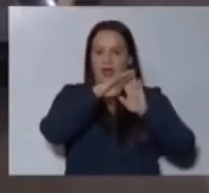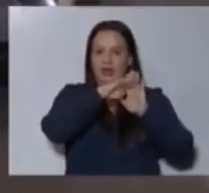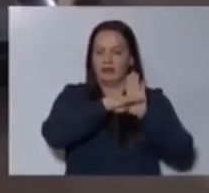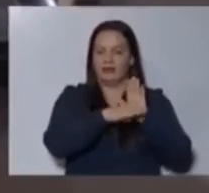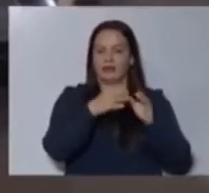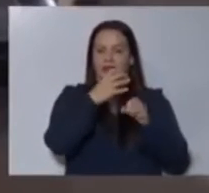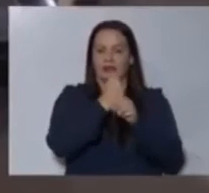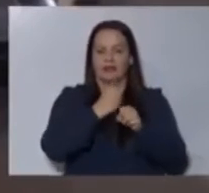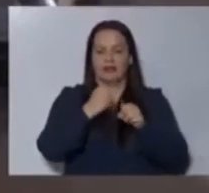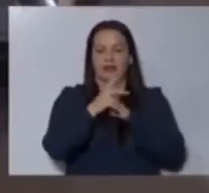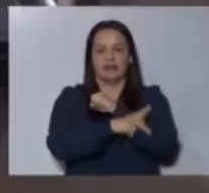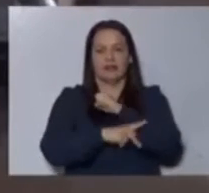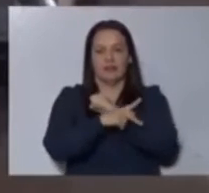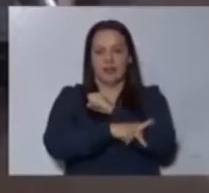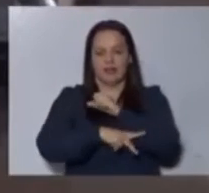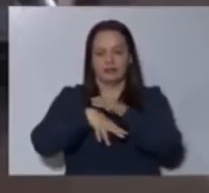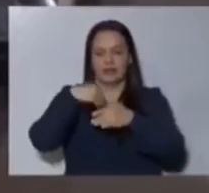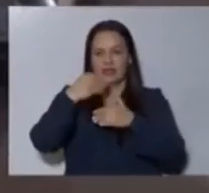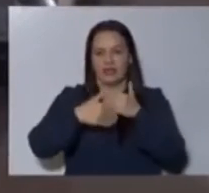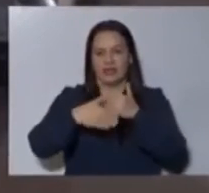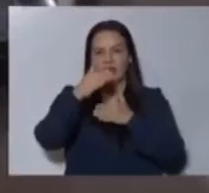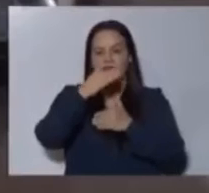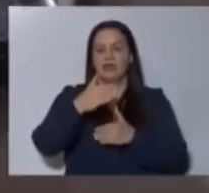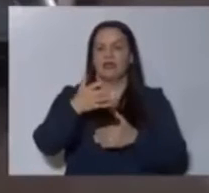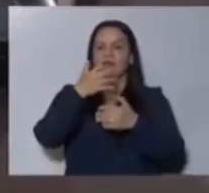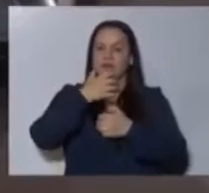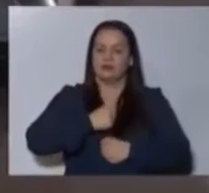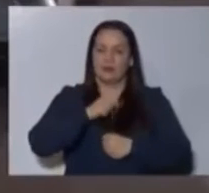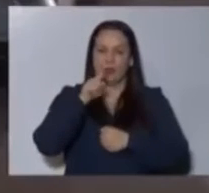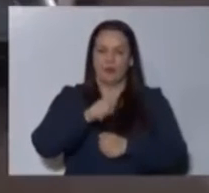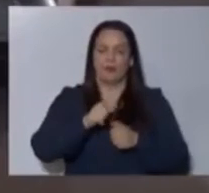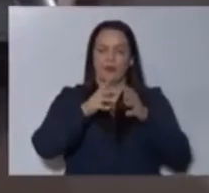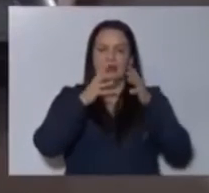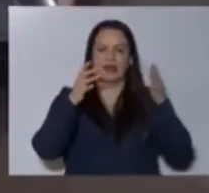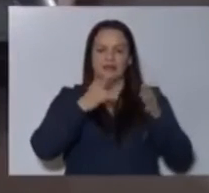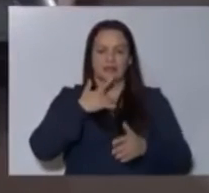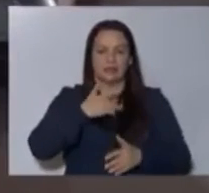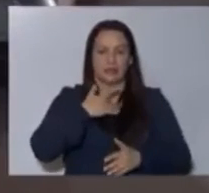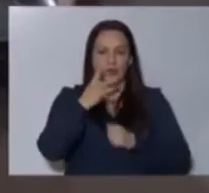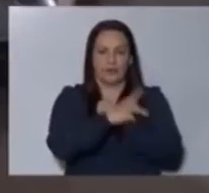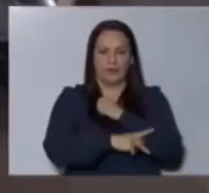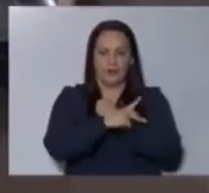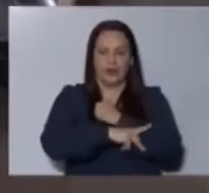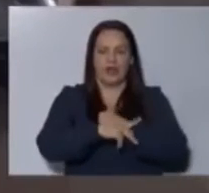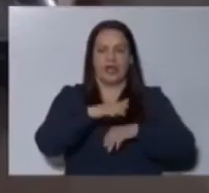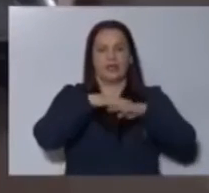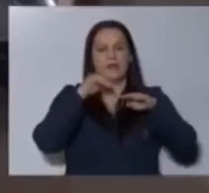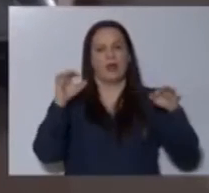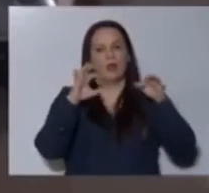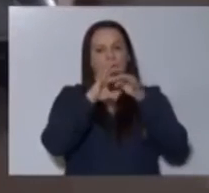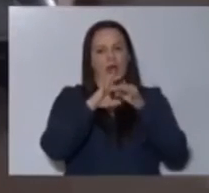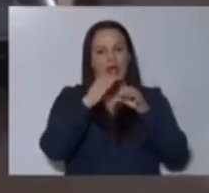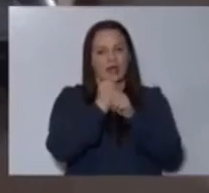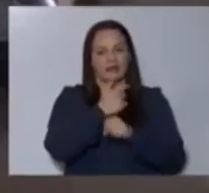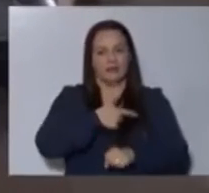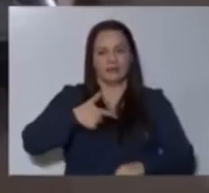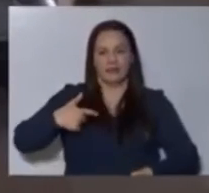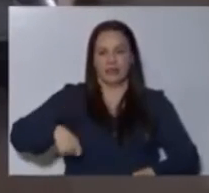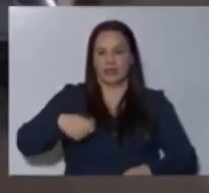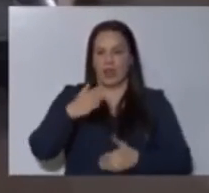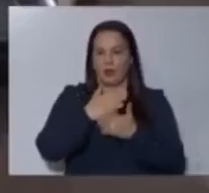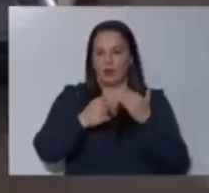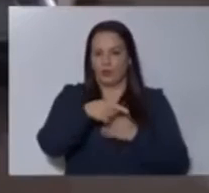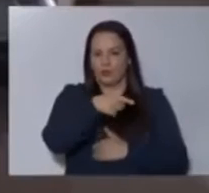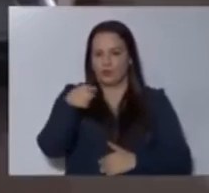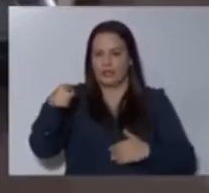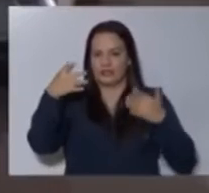camine. Recibo con gran sentido patriótico el llamado de la unión que hace el presidente y que algunos de ustedes han resaltado.